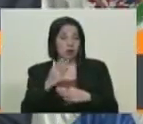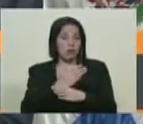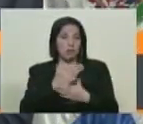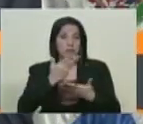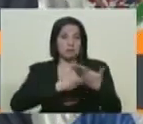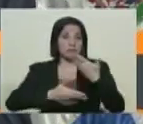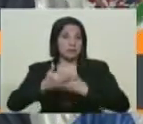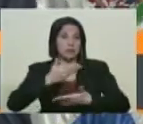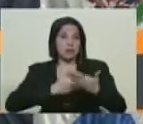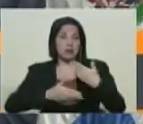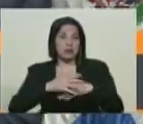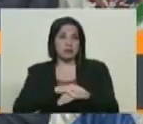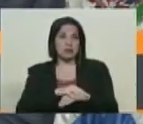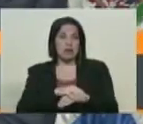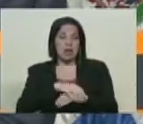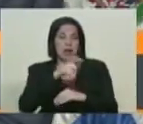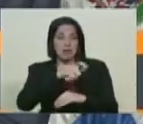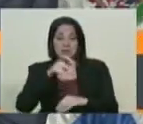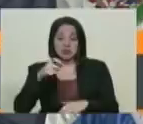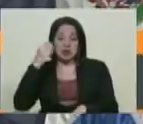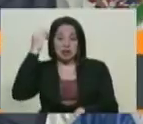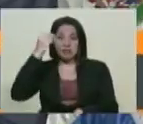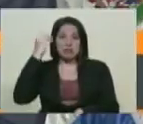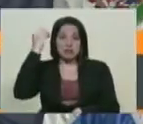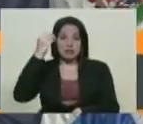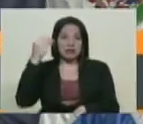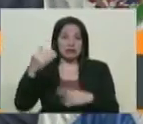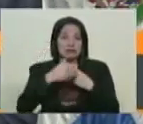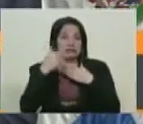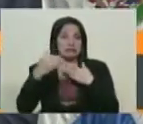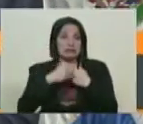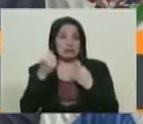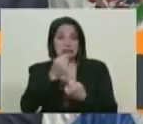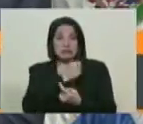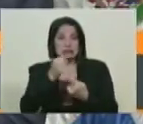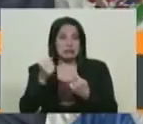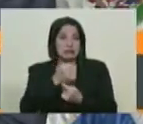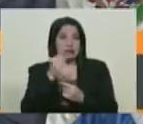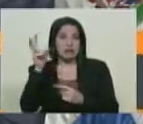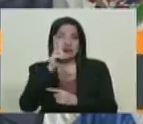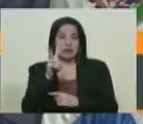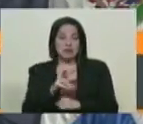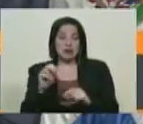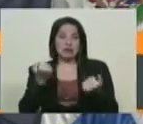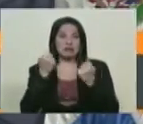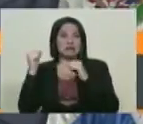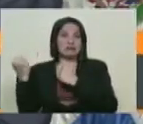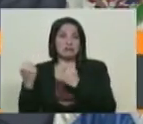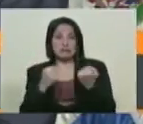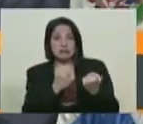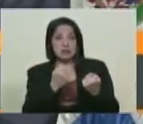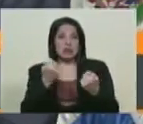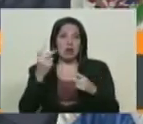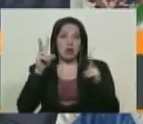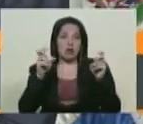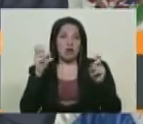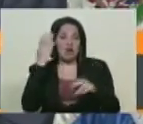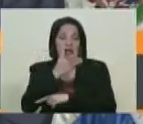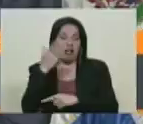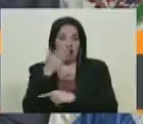Venezuela. A quienes pensaban que agrediendo a Venezuela, que bloqueándola financieramente, que imponiendo nuevas sanciones,